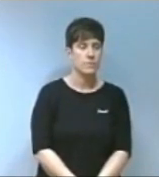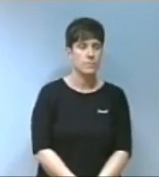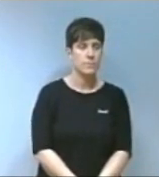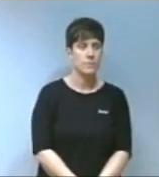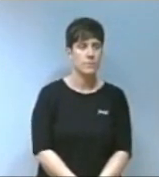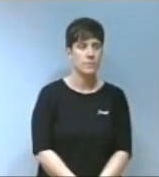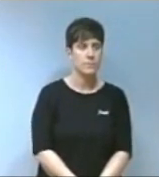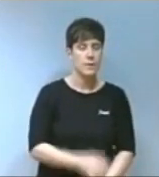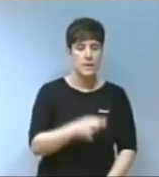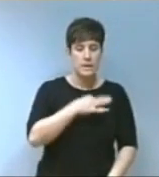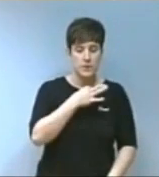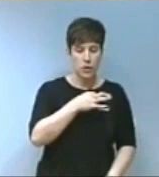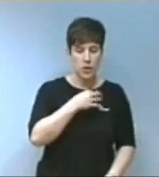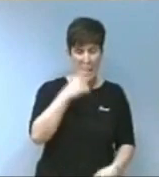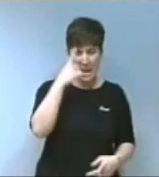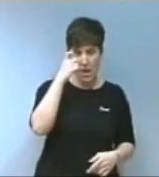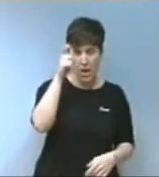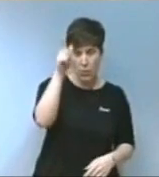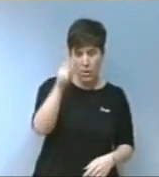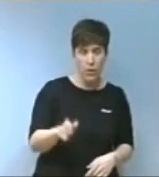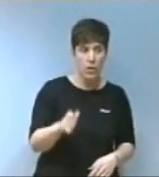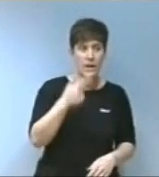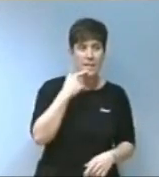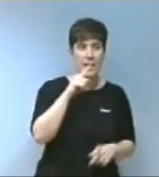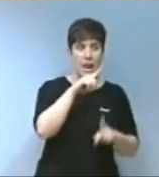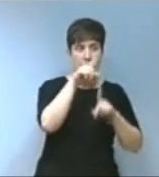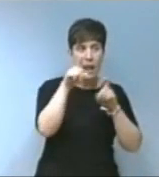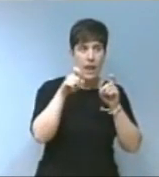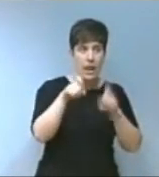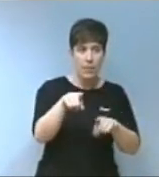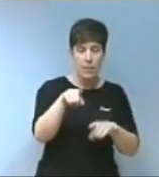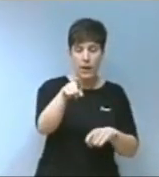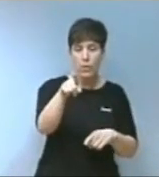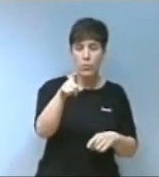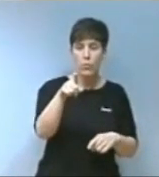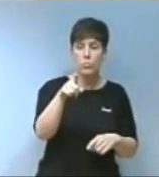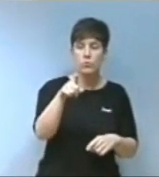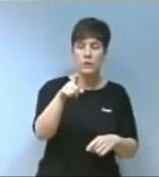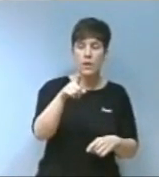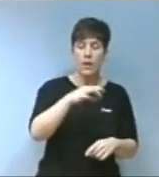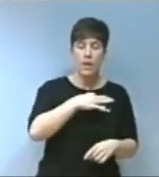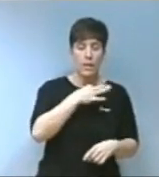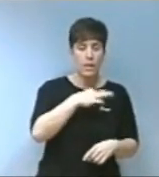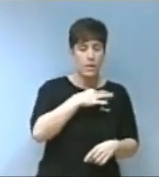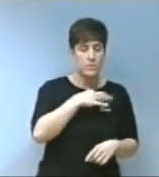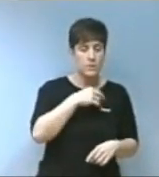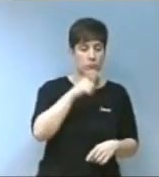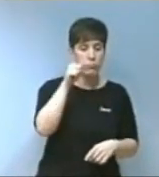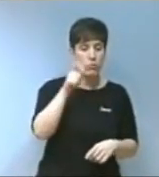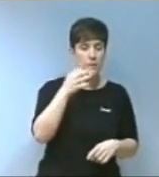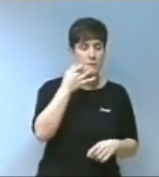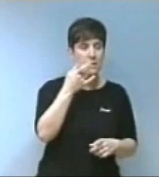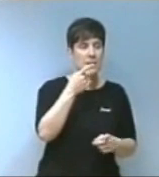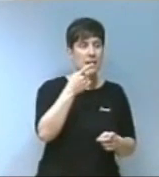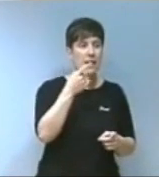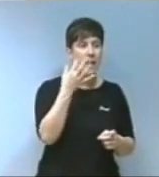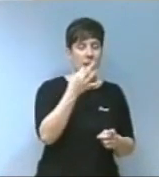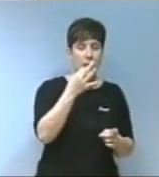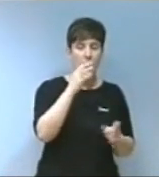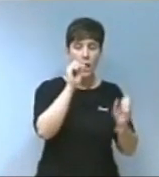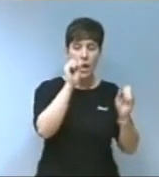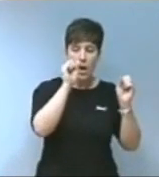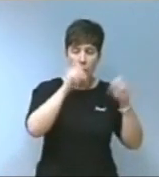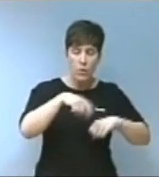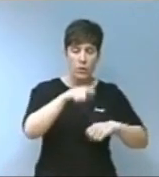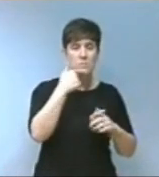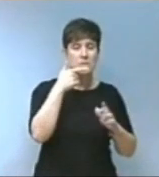Señorías, recuerde que la pregunta al presidente del Consejo es ¿qué acciones está llevando a cabo el Volt Honorable Presidente de la Generalitat Valenciana para que los